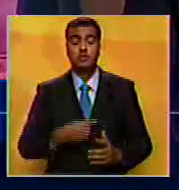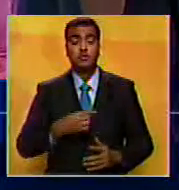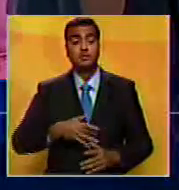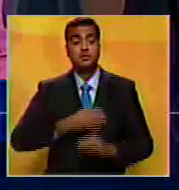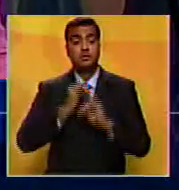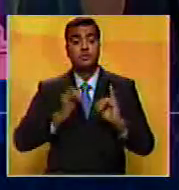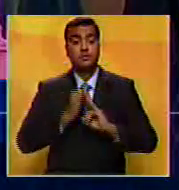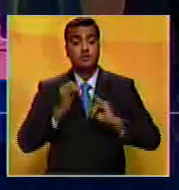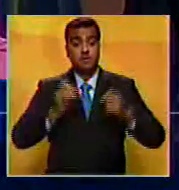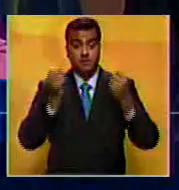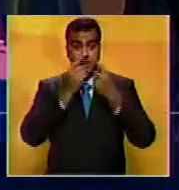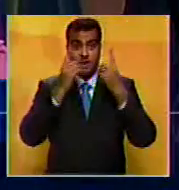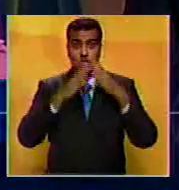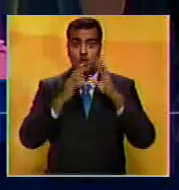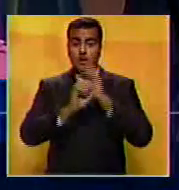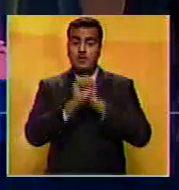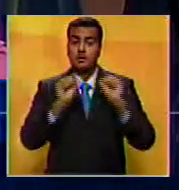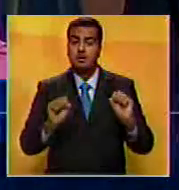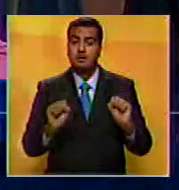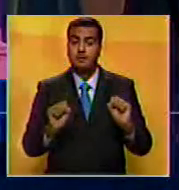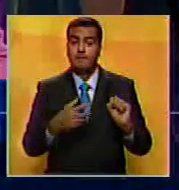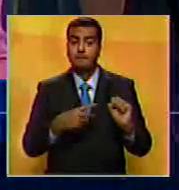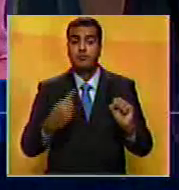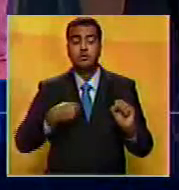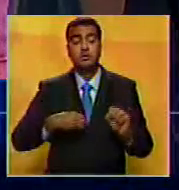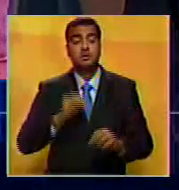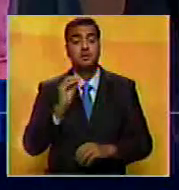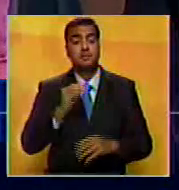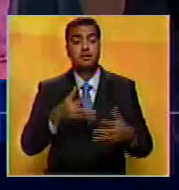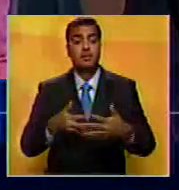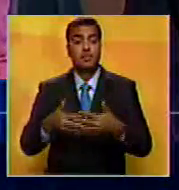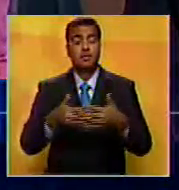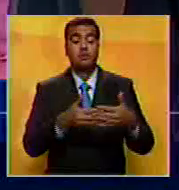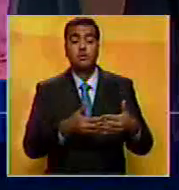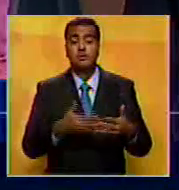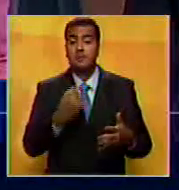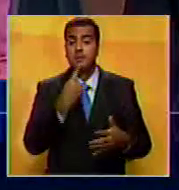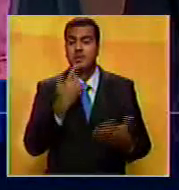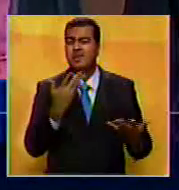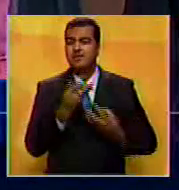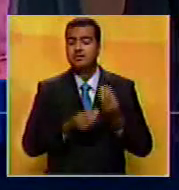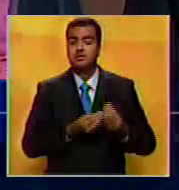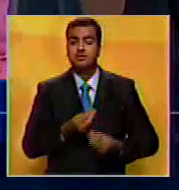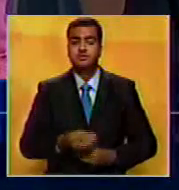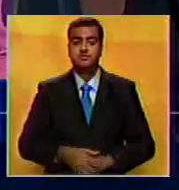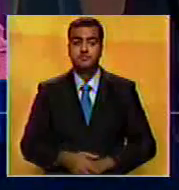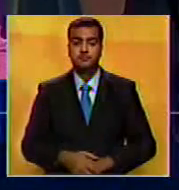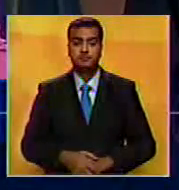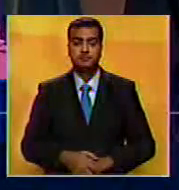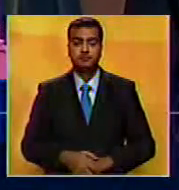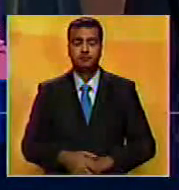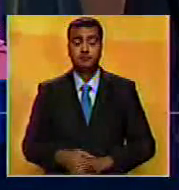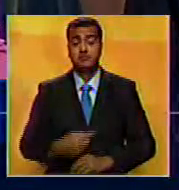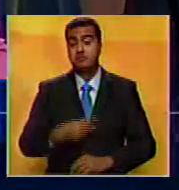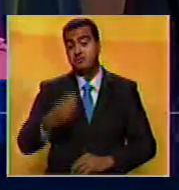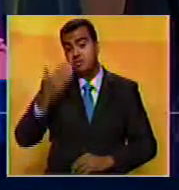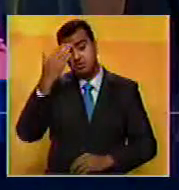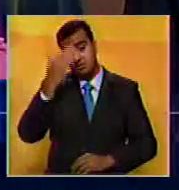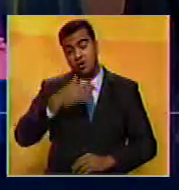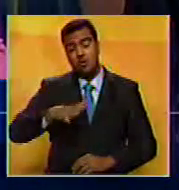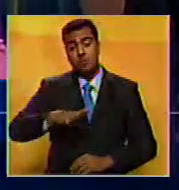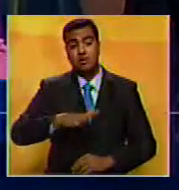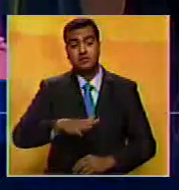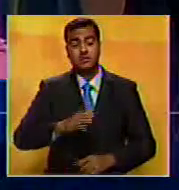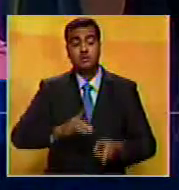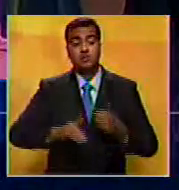cuando yo abro los ojos toda la mañana no tengo que llamar a Washington para que me digan qué hacer. Yo no sé cómo hacen